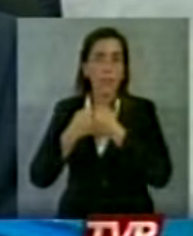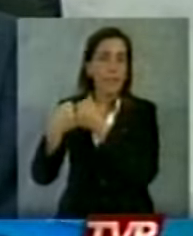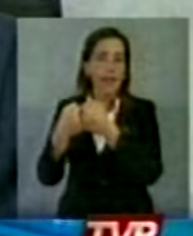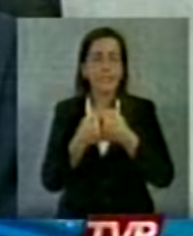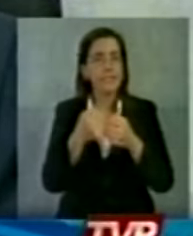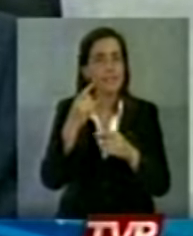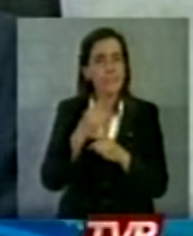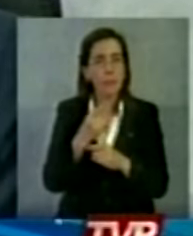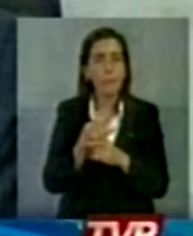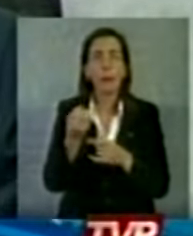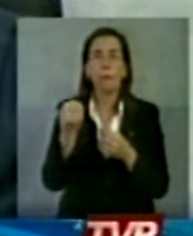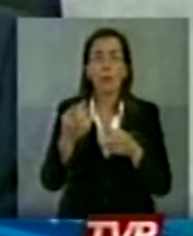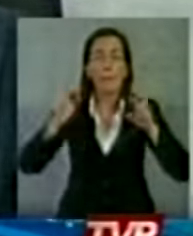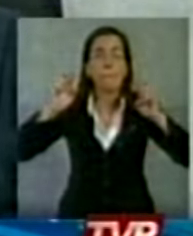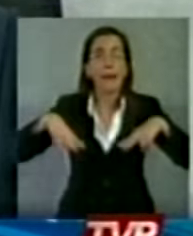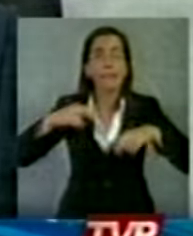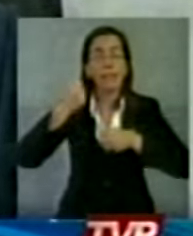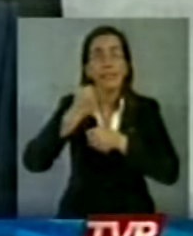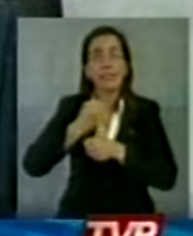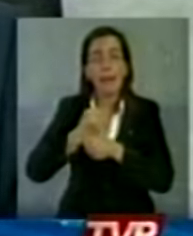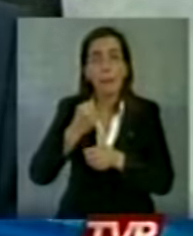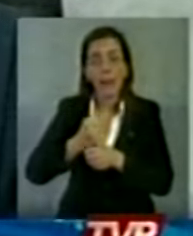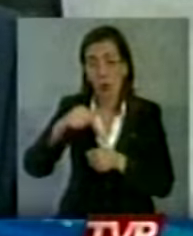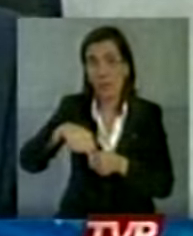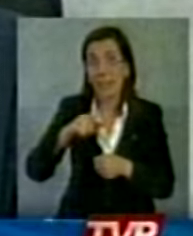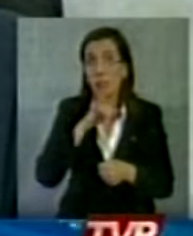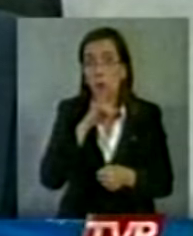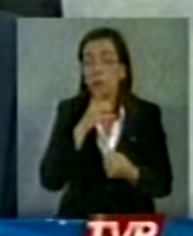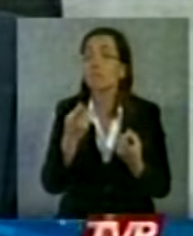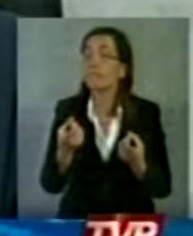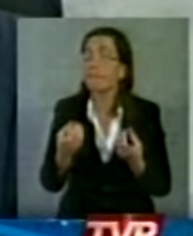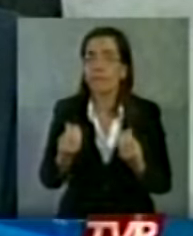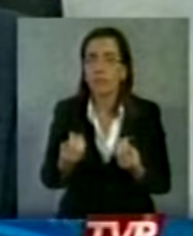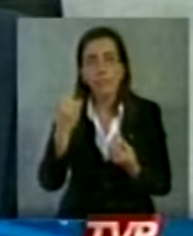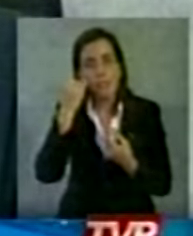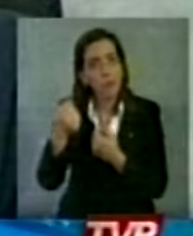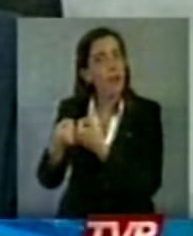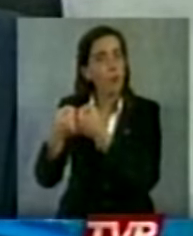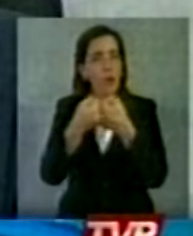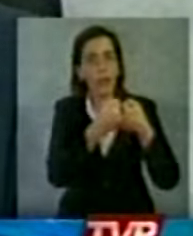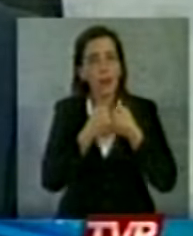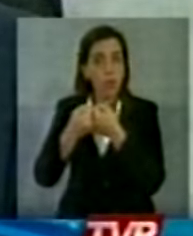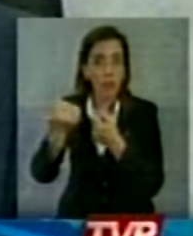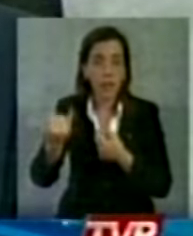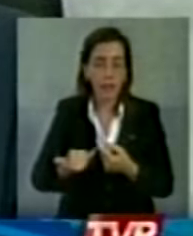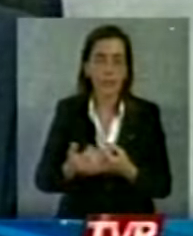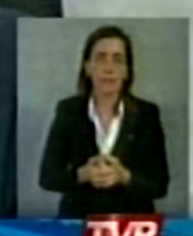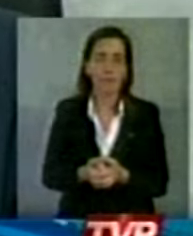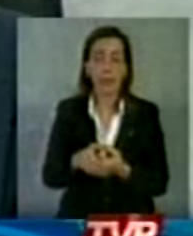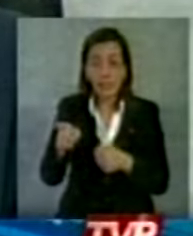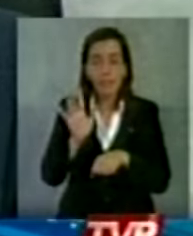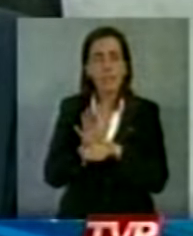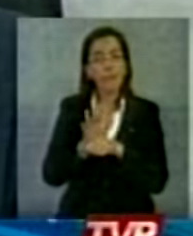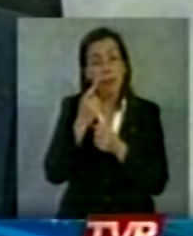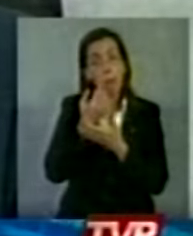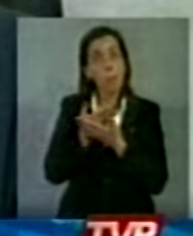cuáles son las obras estratégicas que requiere nuestra provincia. Esta es una excelente